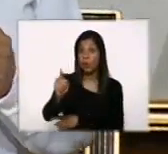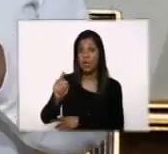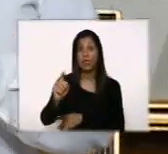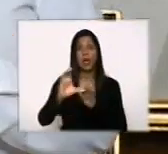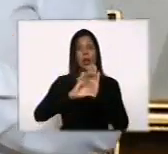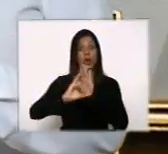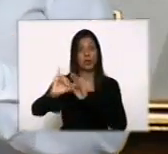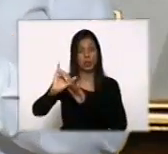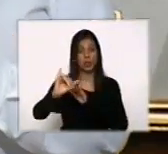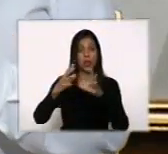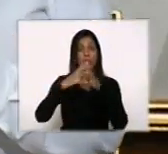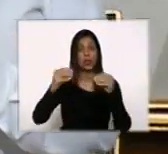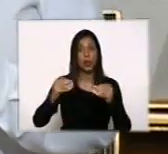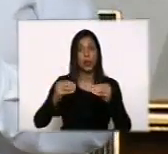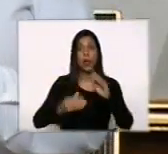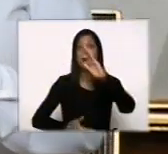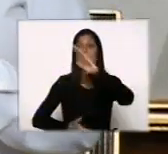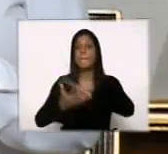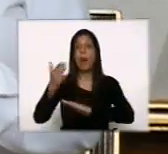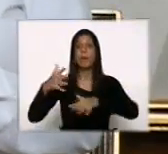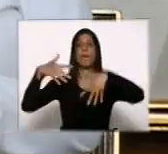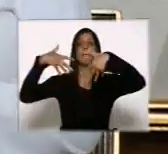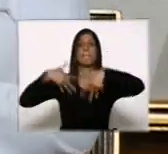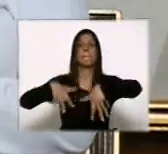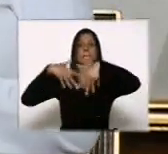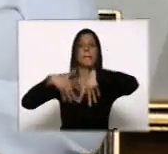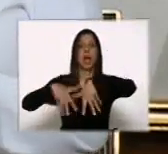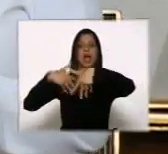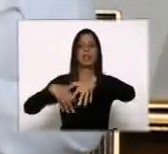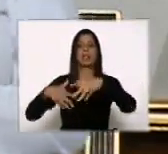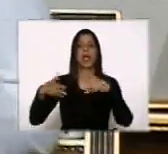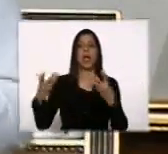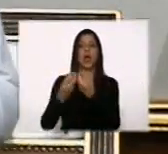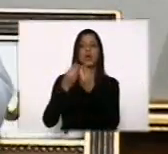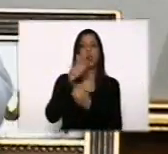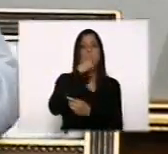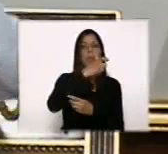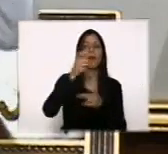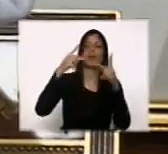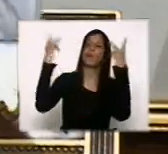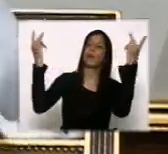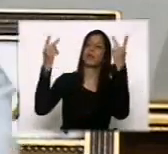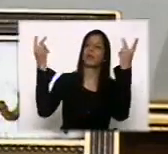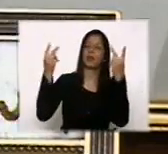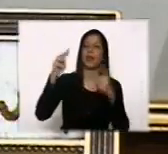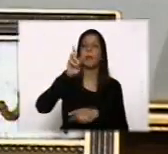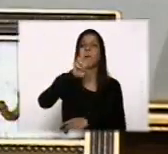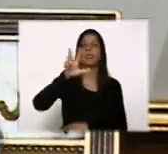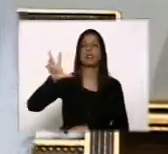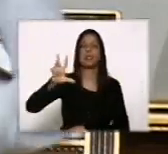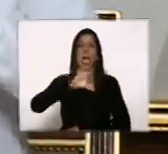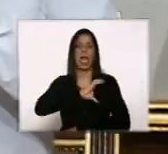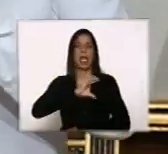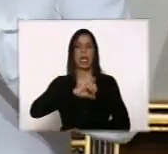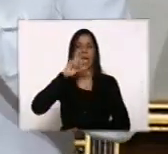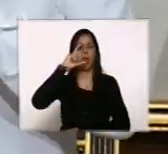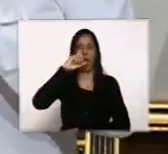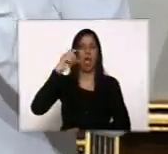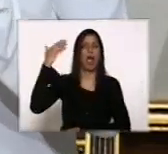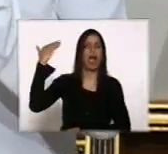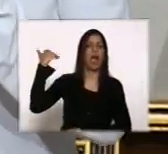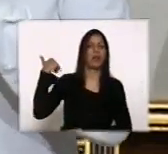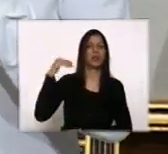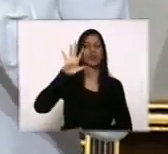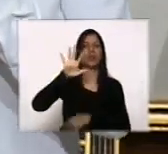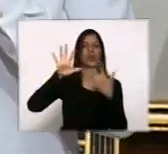nos dirigimos a la marcha para, con nuestro pueblo, celebrar la victoria del 23 de enero de 1958 y